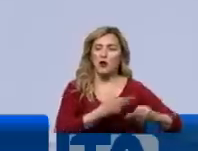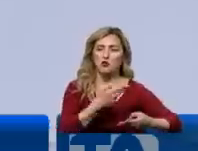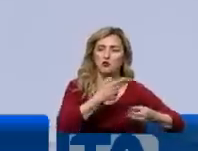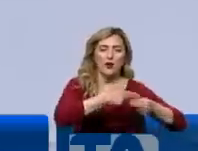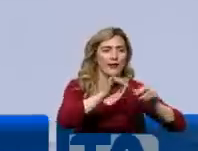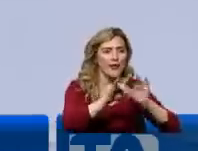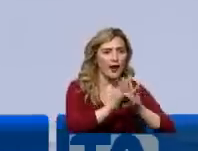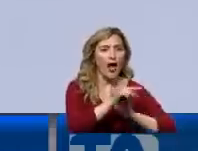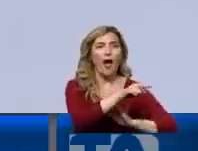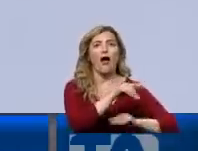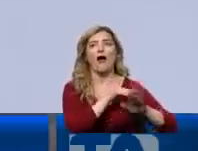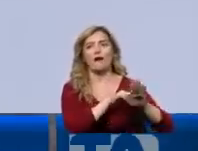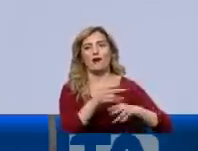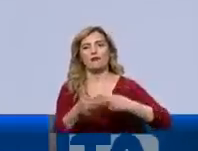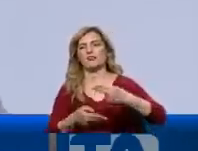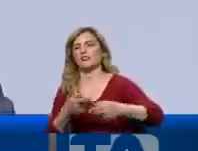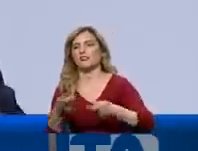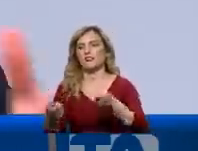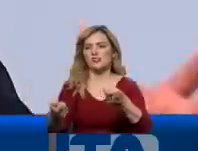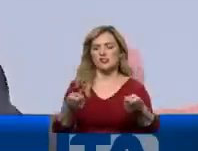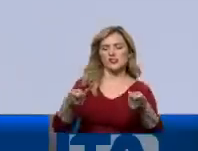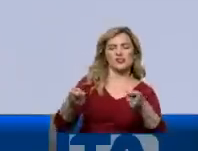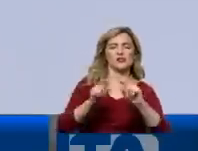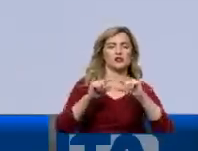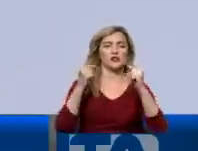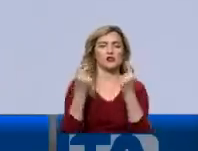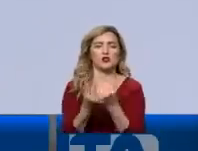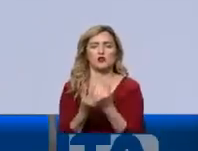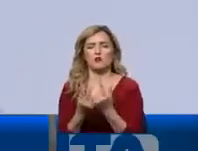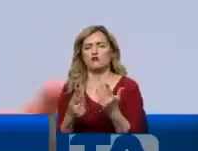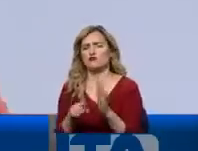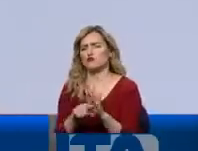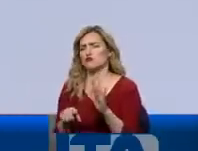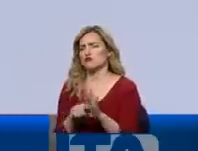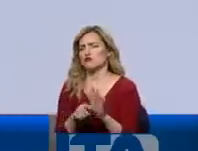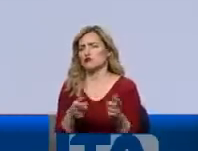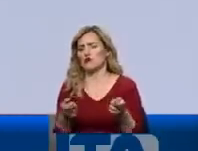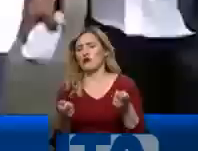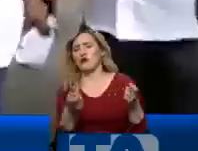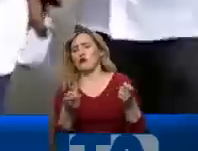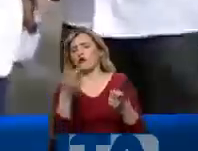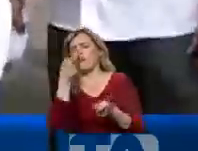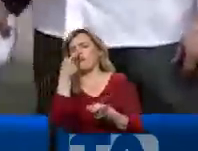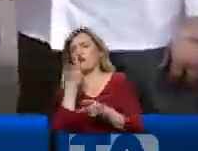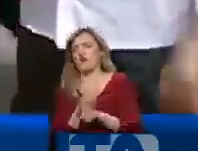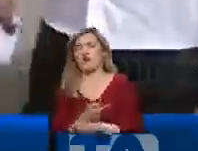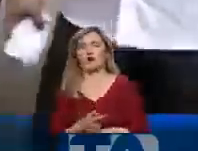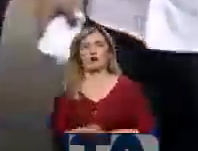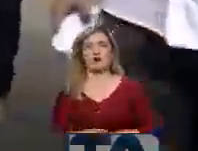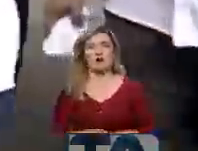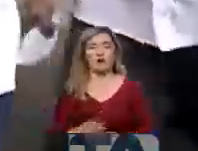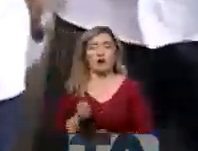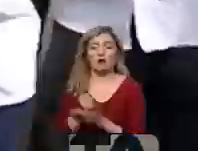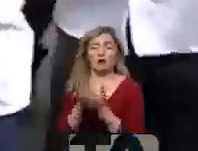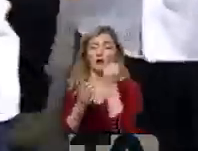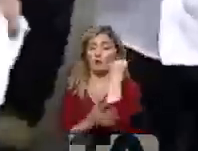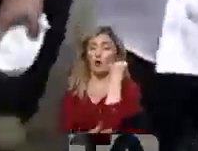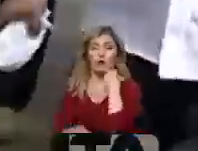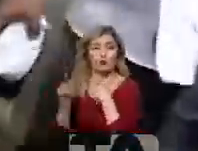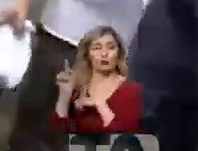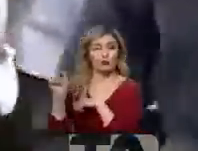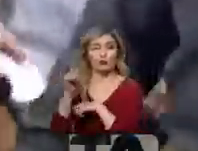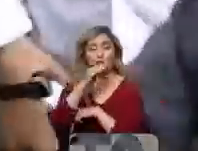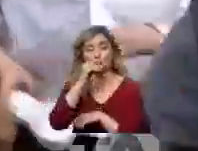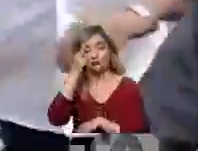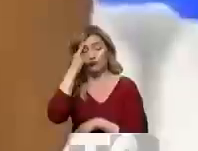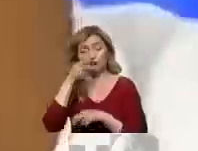de mafias, en favor de grupos oscuros que están detrás de estos intereses. No de los pobres, sostuvo en su momento Rafael